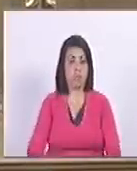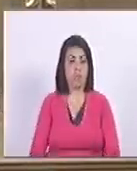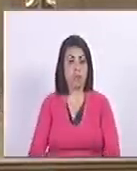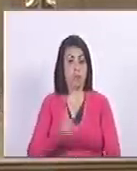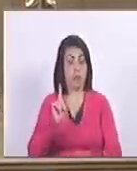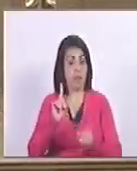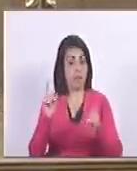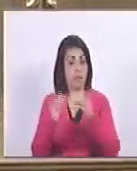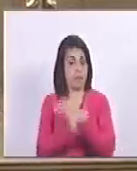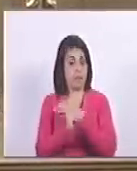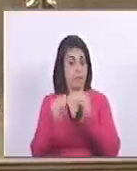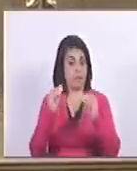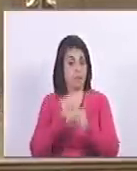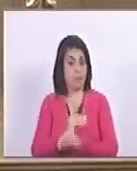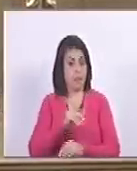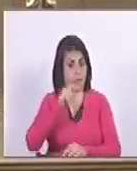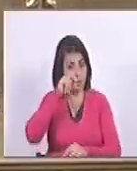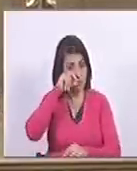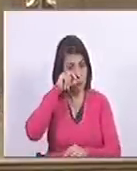Al contrario,